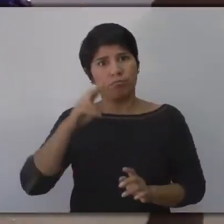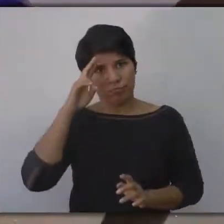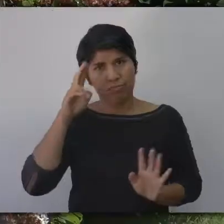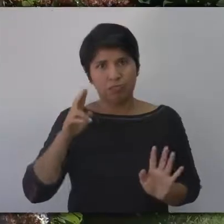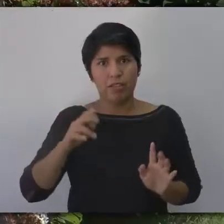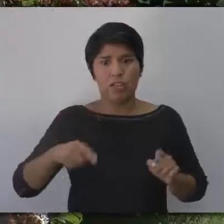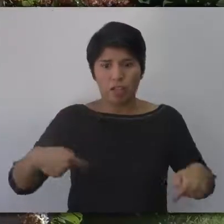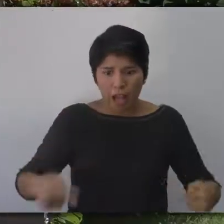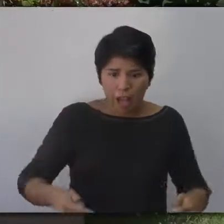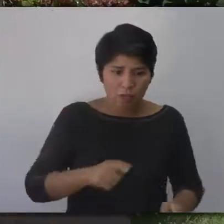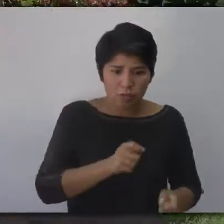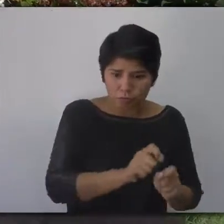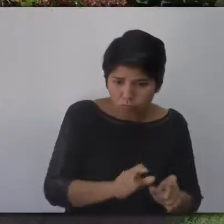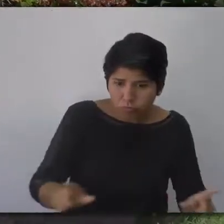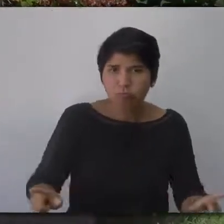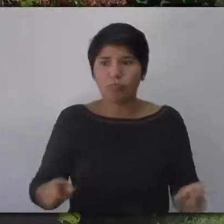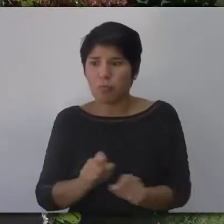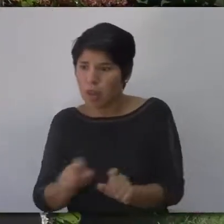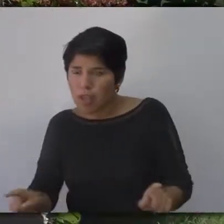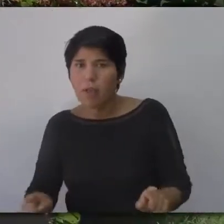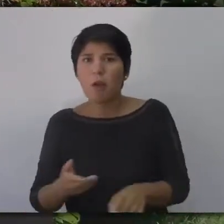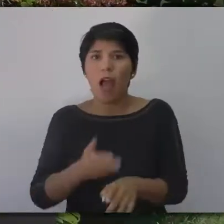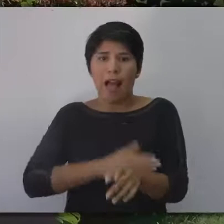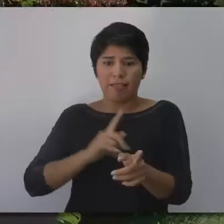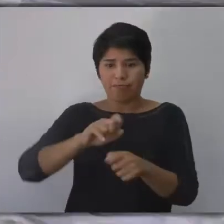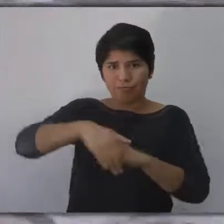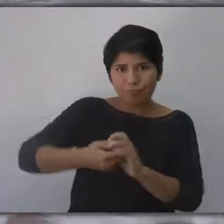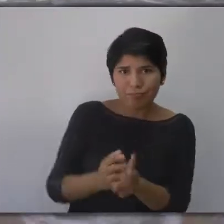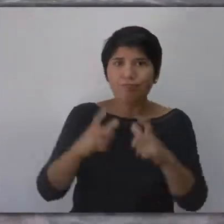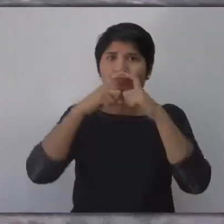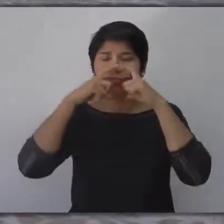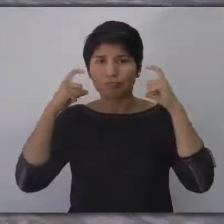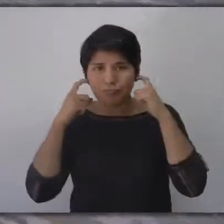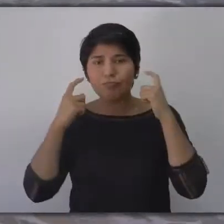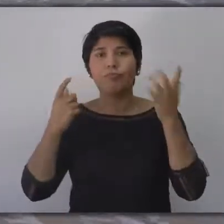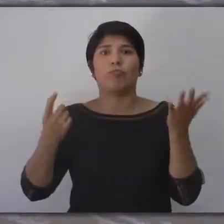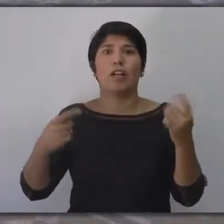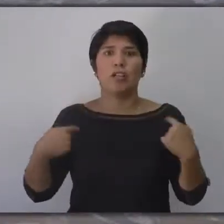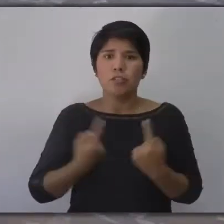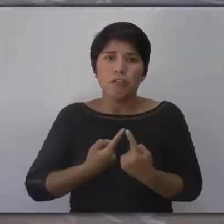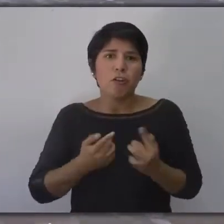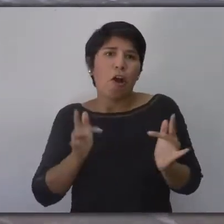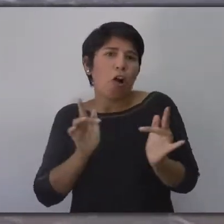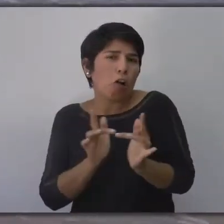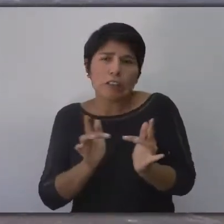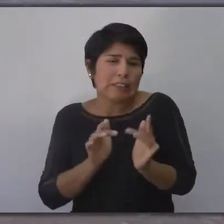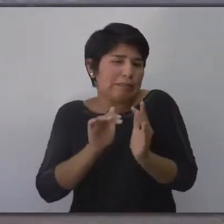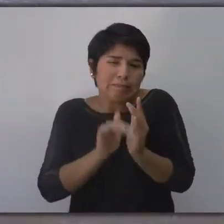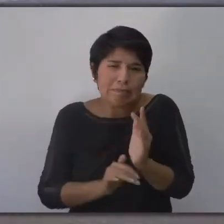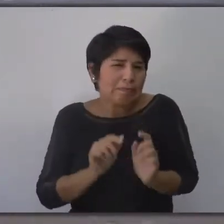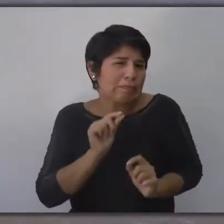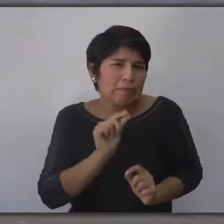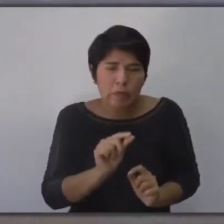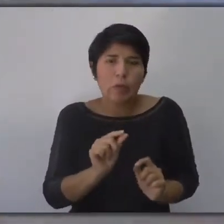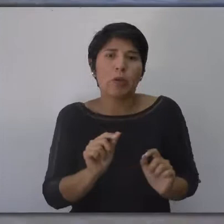protocolo, desinfectando los carros, alcohol en gel, tapaboca. Tratamos de tener el mínimo contacto con